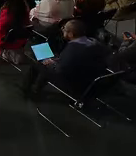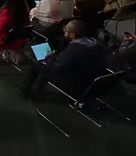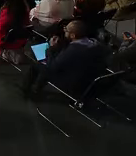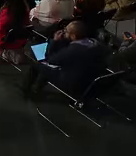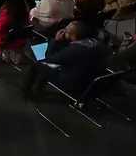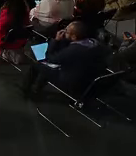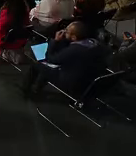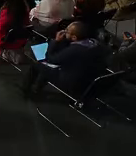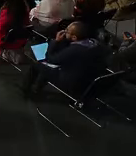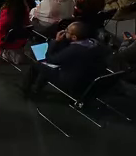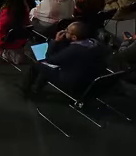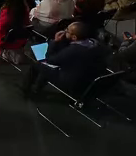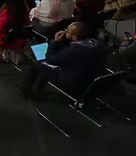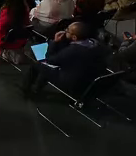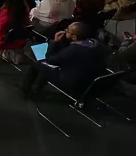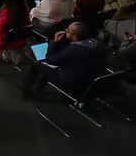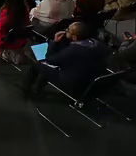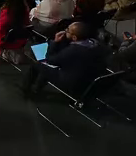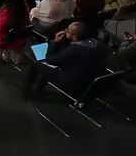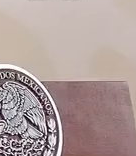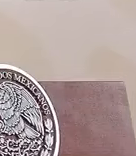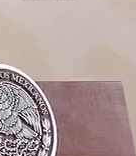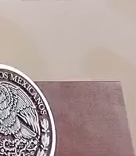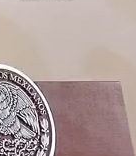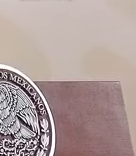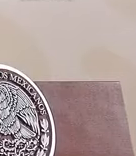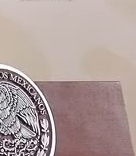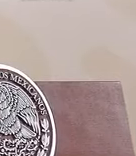Gonzalo sí sabía que le decían Bobby.